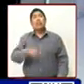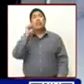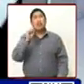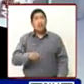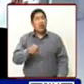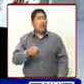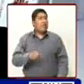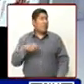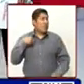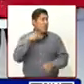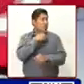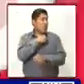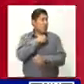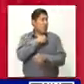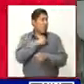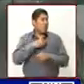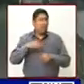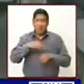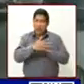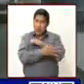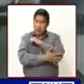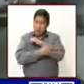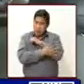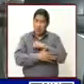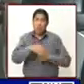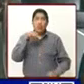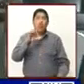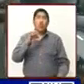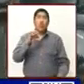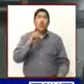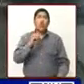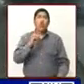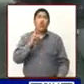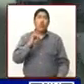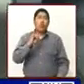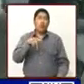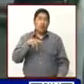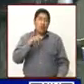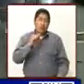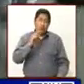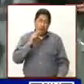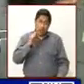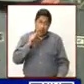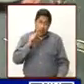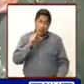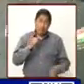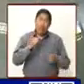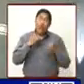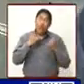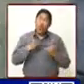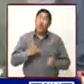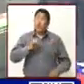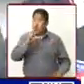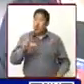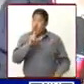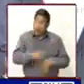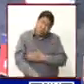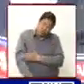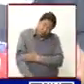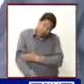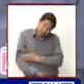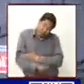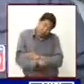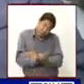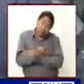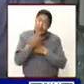Así es, Emilia, nos encontramos en el municipio de Coripata, lugar donde en primeras horas de la madrugada de este lunes llegó la